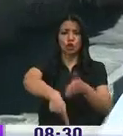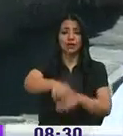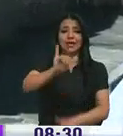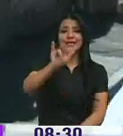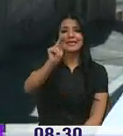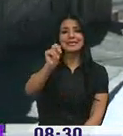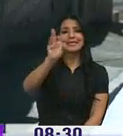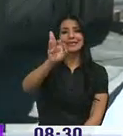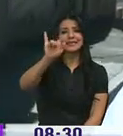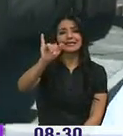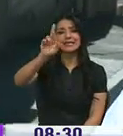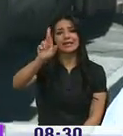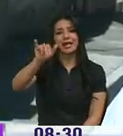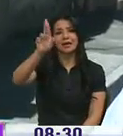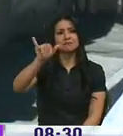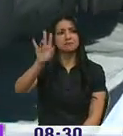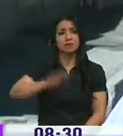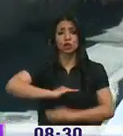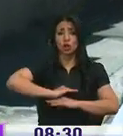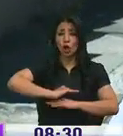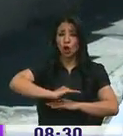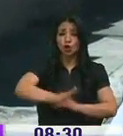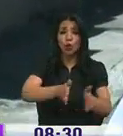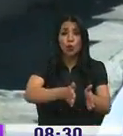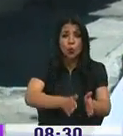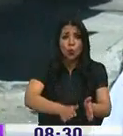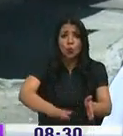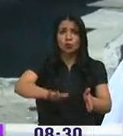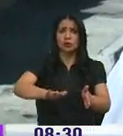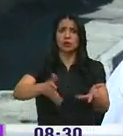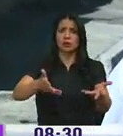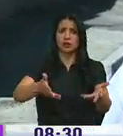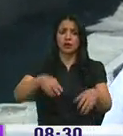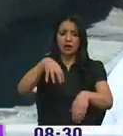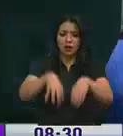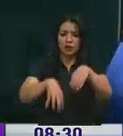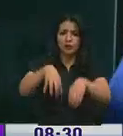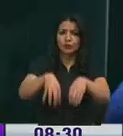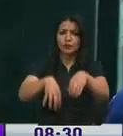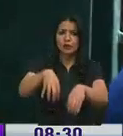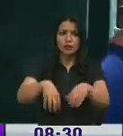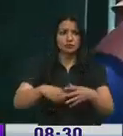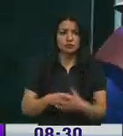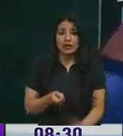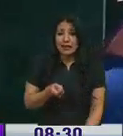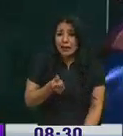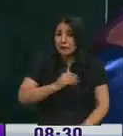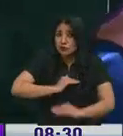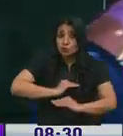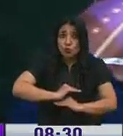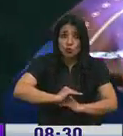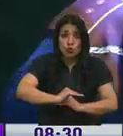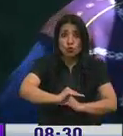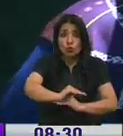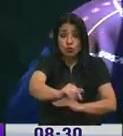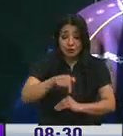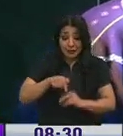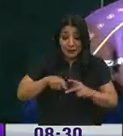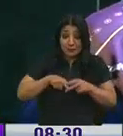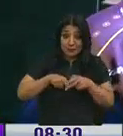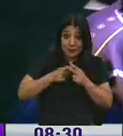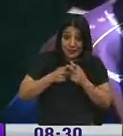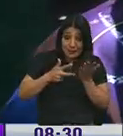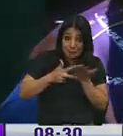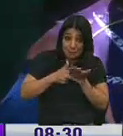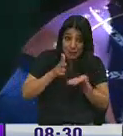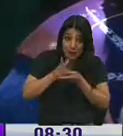era ésta la vía todito hundiéndose lo que es el adoquinado casi toda la parte desde que comienza la parada de